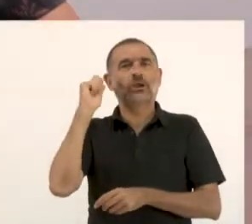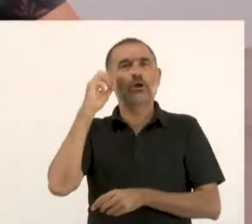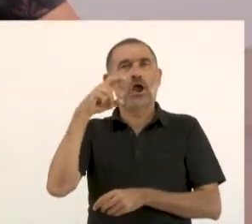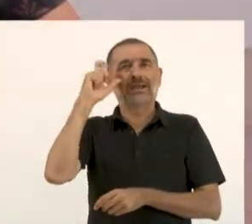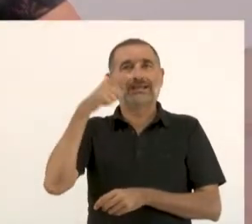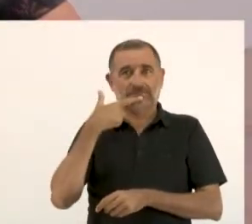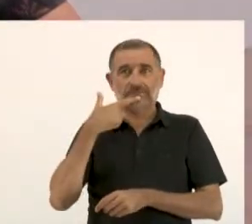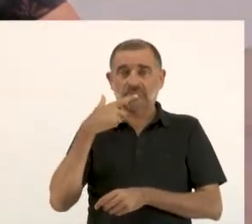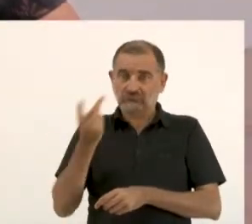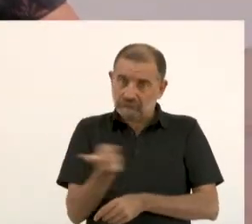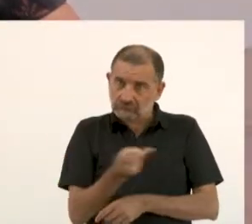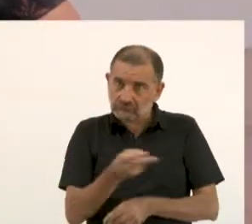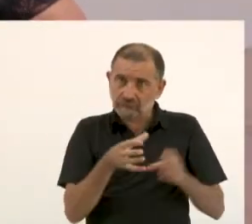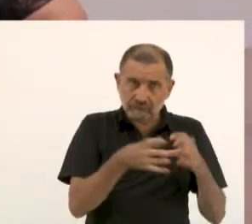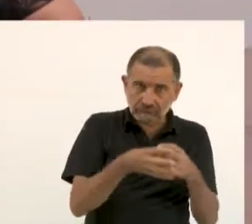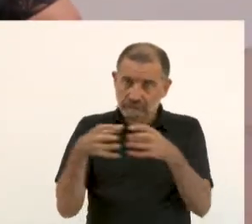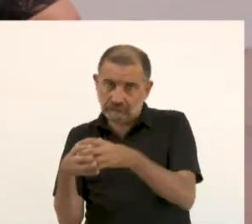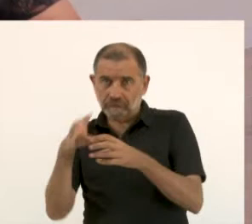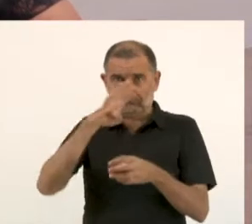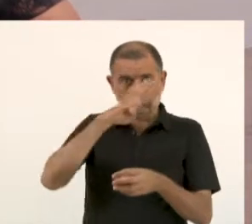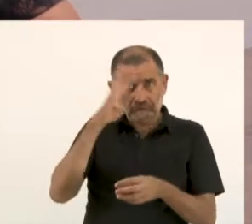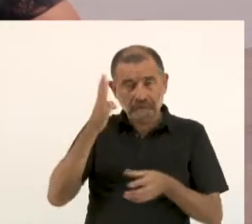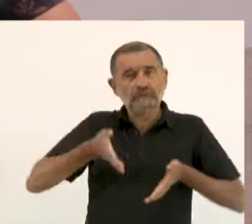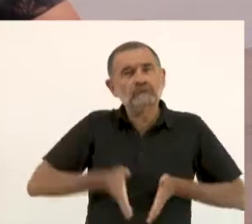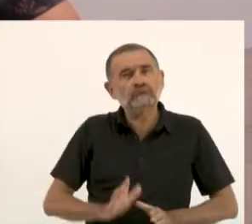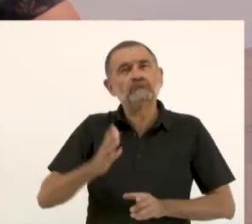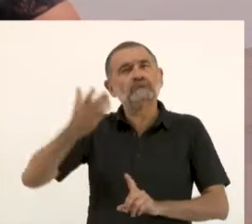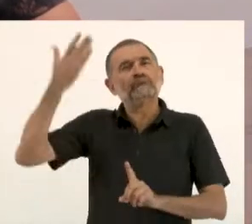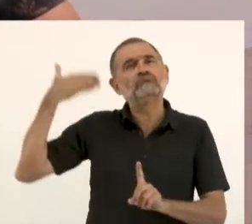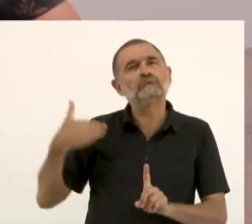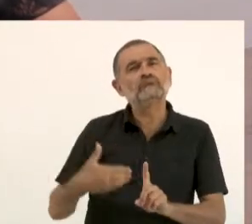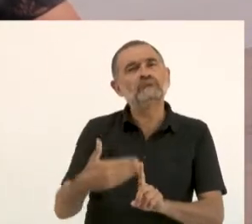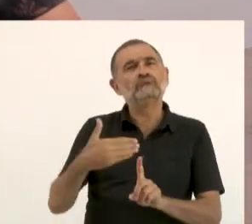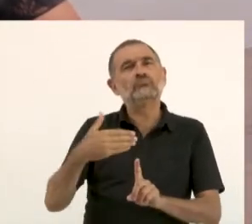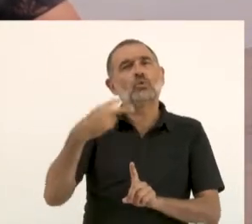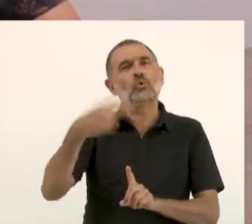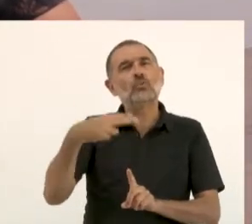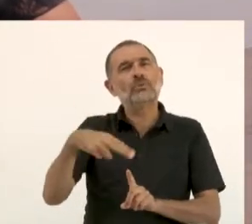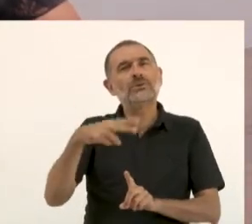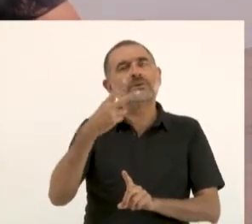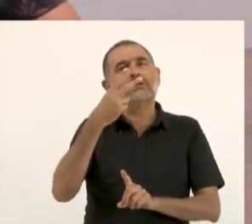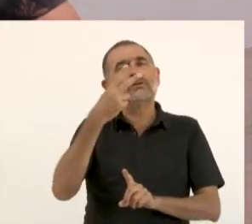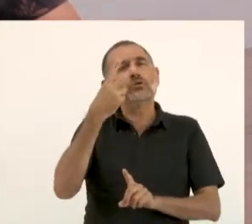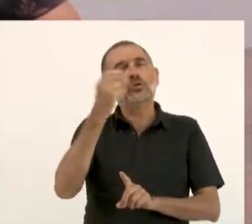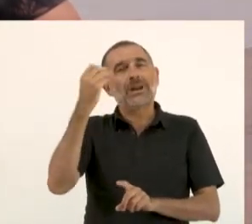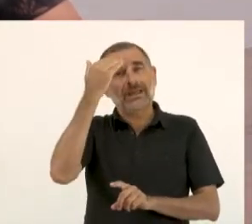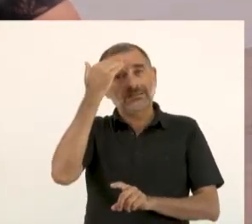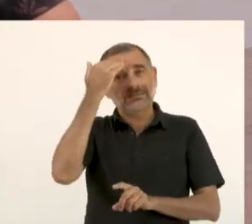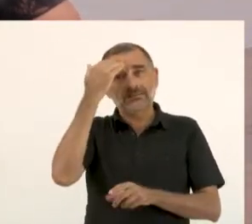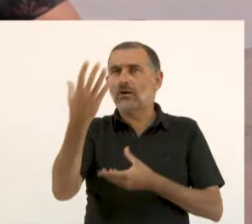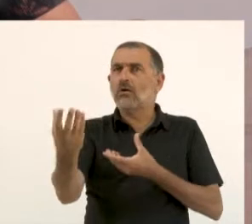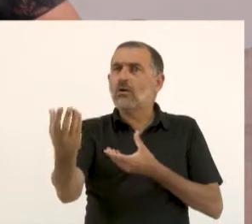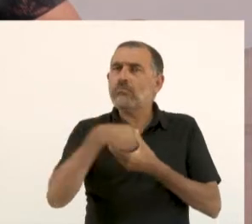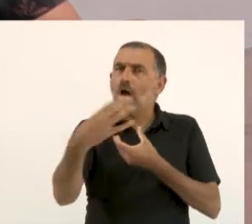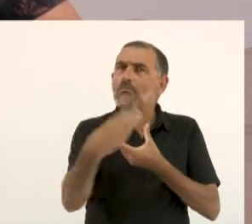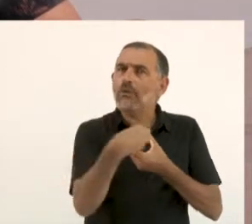consejo creado en la provincia de Córdoba en noviembre del 2015 que reúne a la mayoría de las comunidades de los